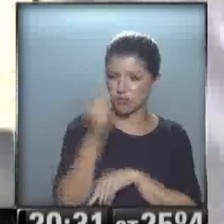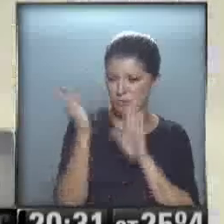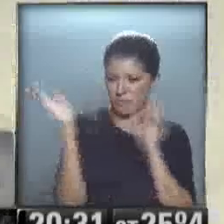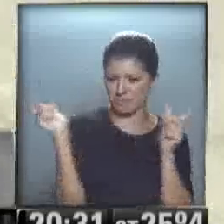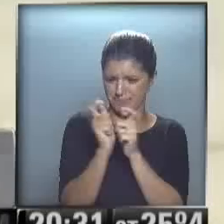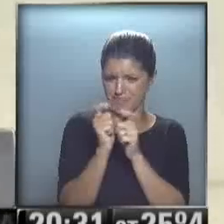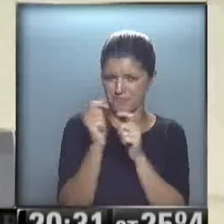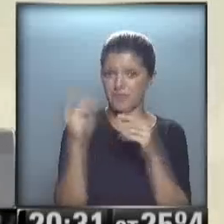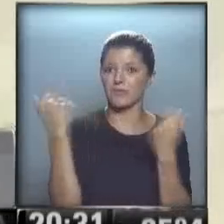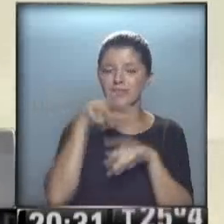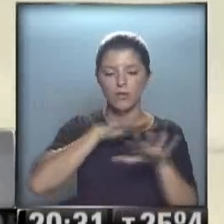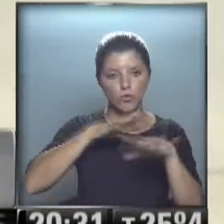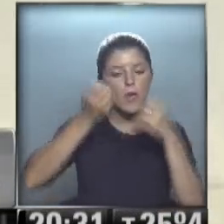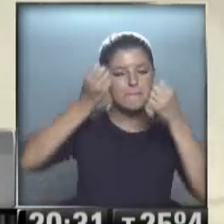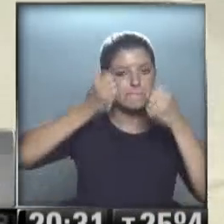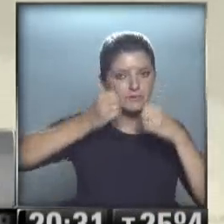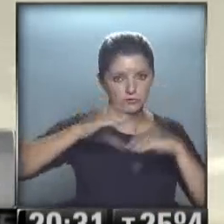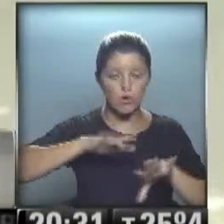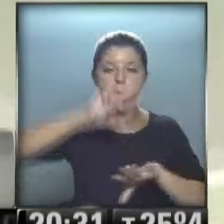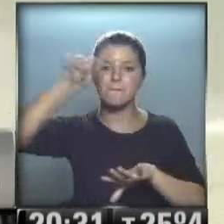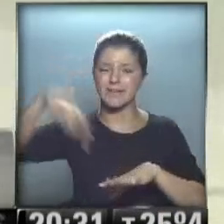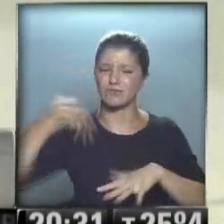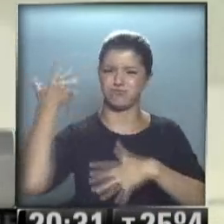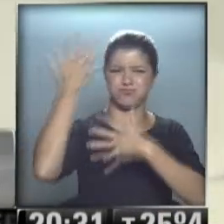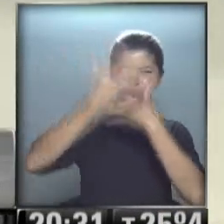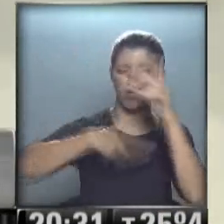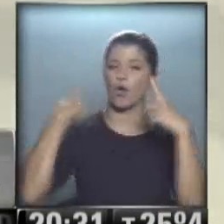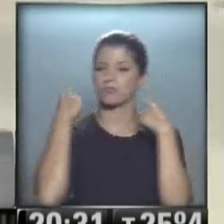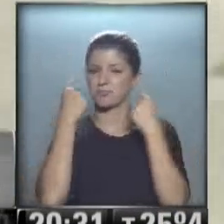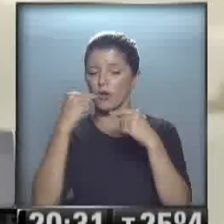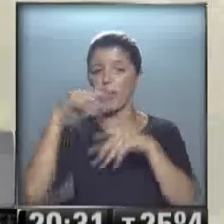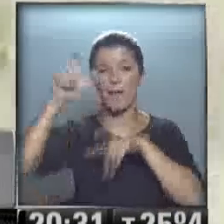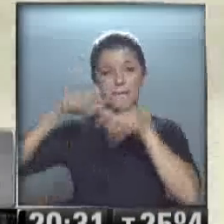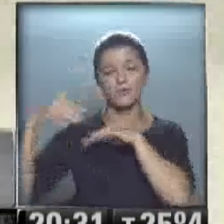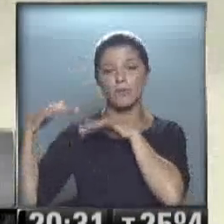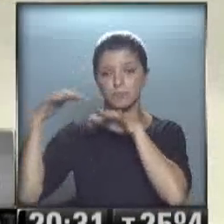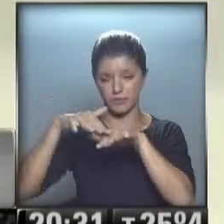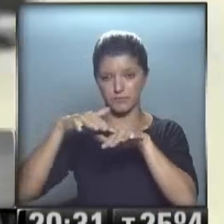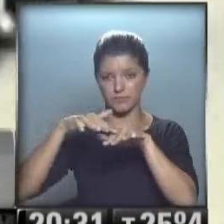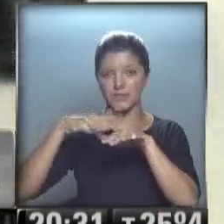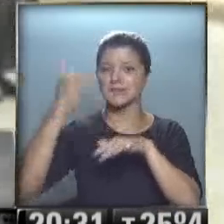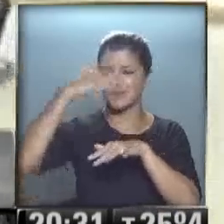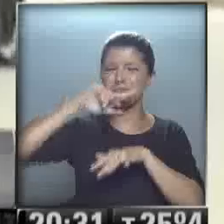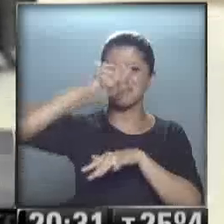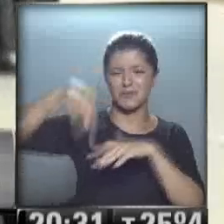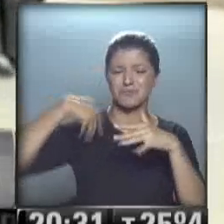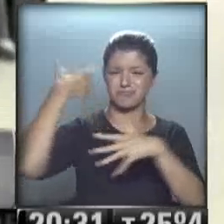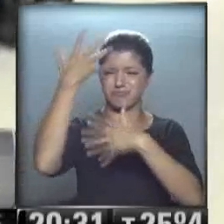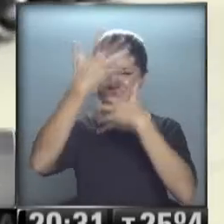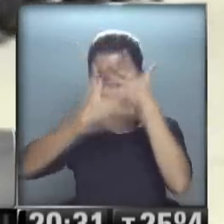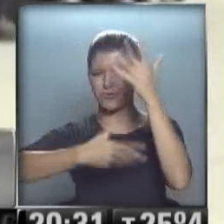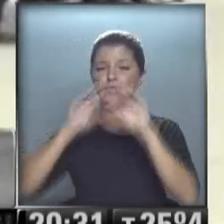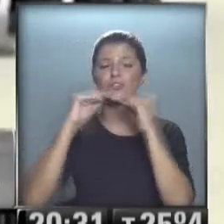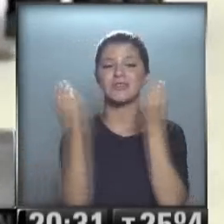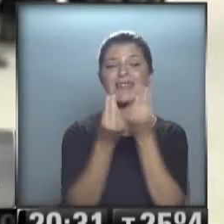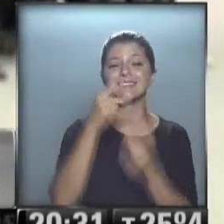El hecho polémico desde el inicio desembocó en una fuerte manifestación popular fuera del Consejo Deliberante que terminó con 7 detenidos y